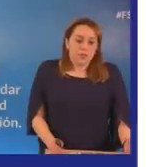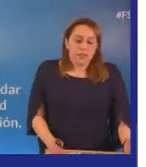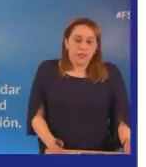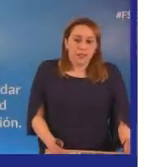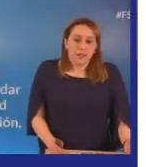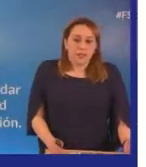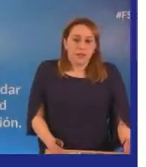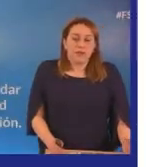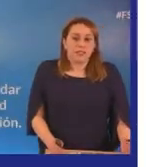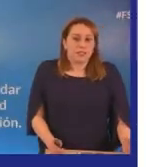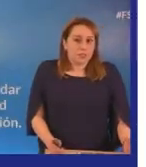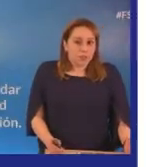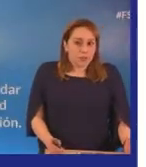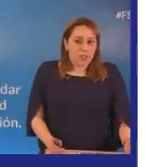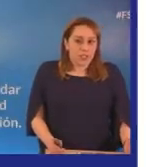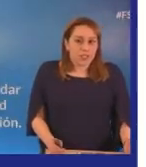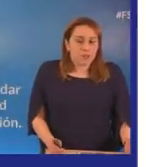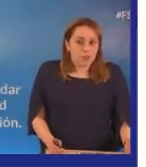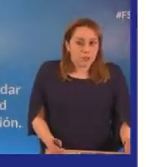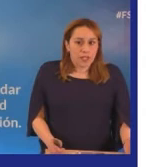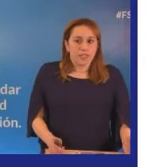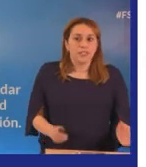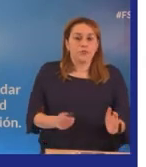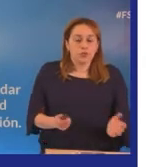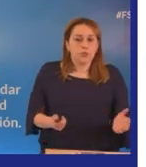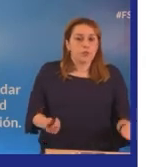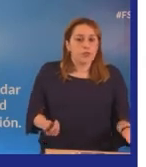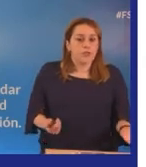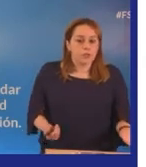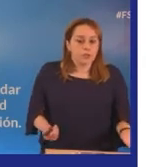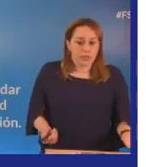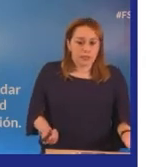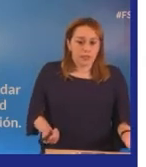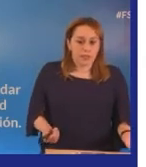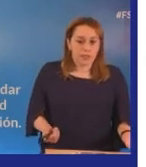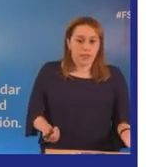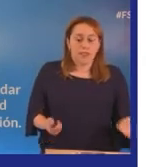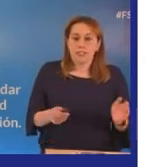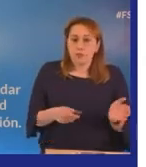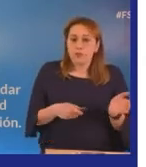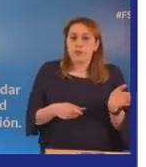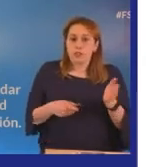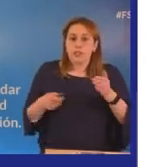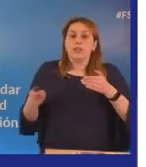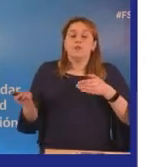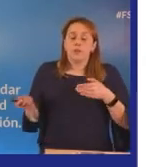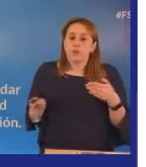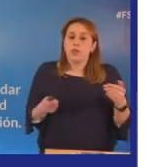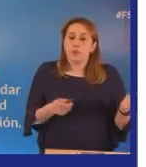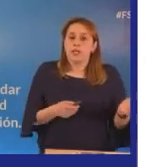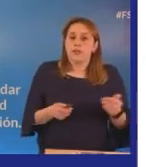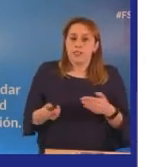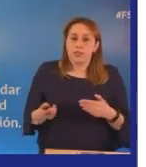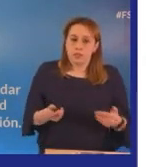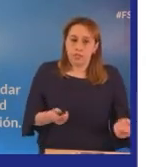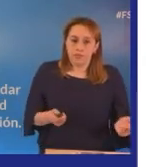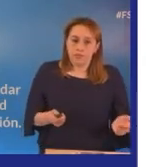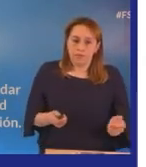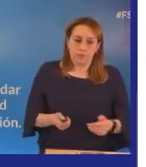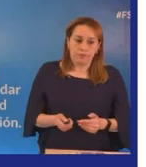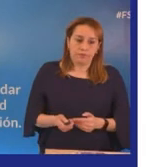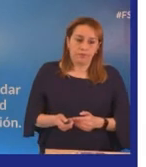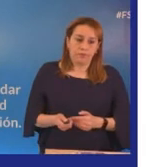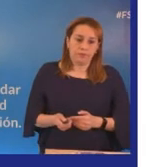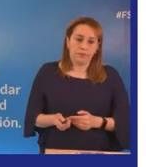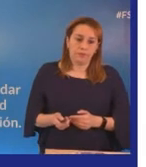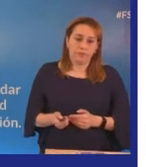a permitir que la parte psicológica y emocional esté mucho mejor en nuestro paciente y así funcione mucho mejor a nivel social.